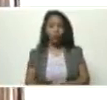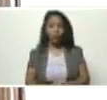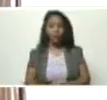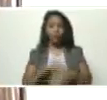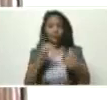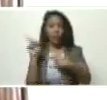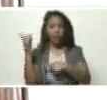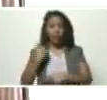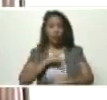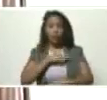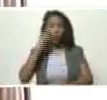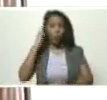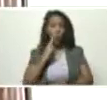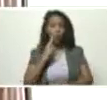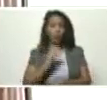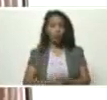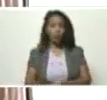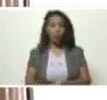que ese es nuestro Bolívar.